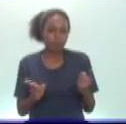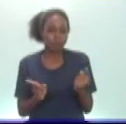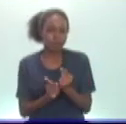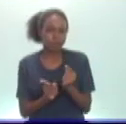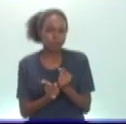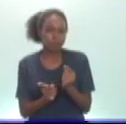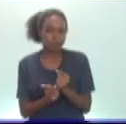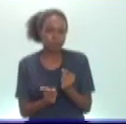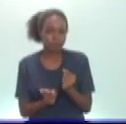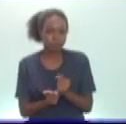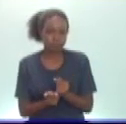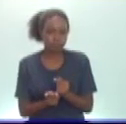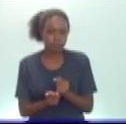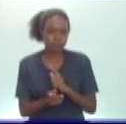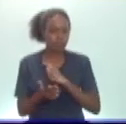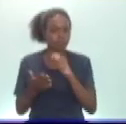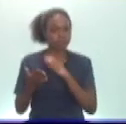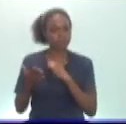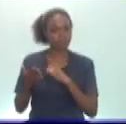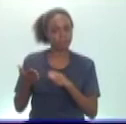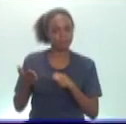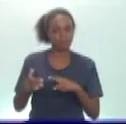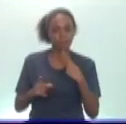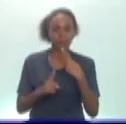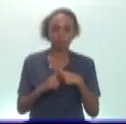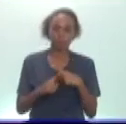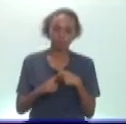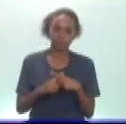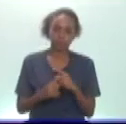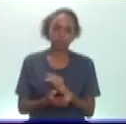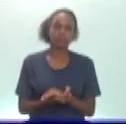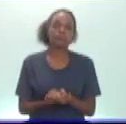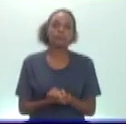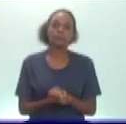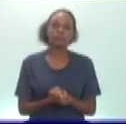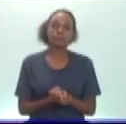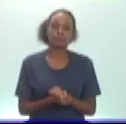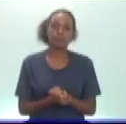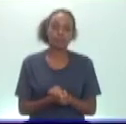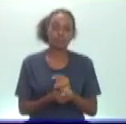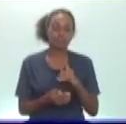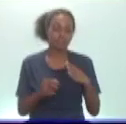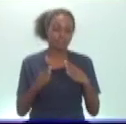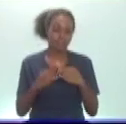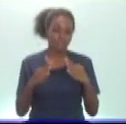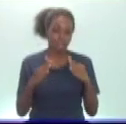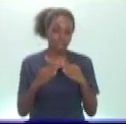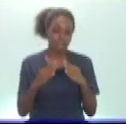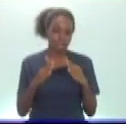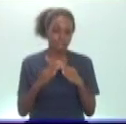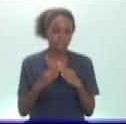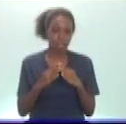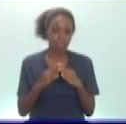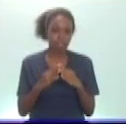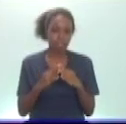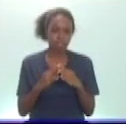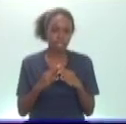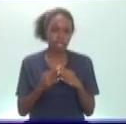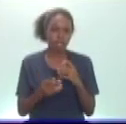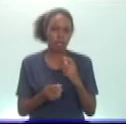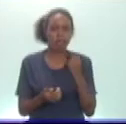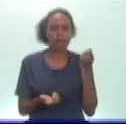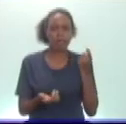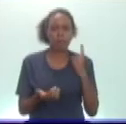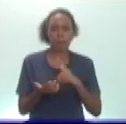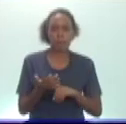al aplicar el procedimiento escrito de la multiplicación. Y bueno, aquí también en las casas, que están seguros junto a sus padres, junto a sus